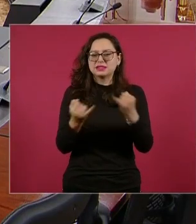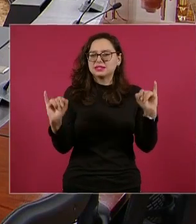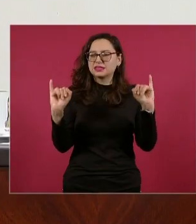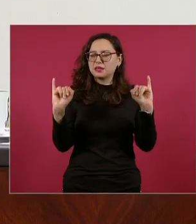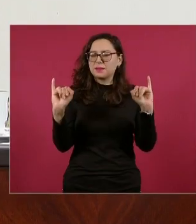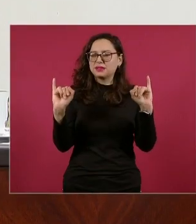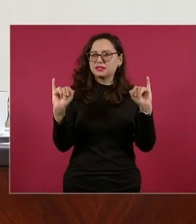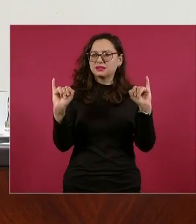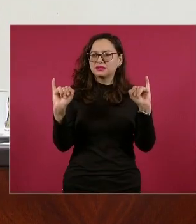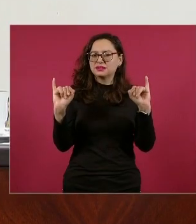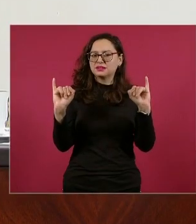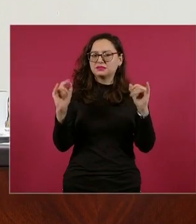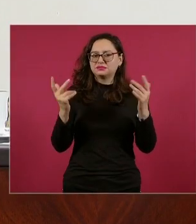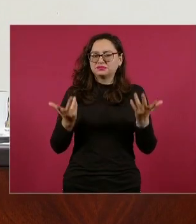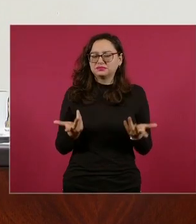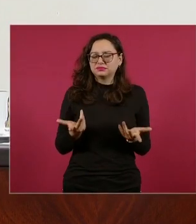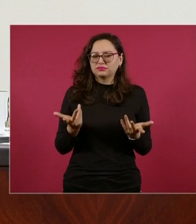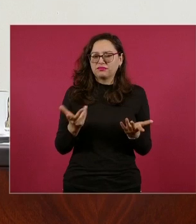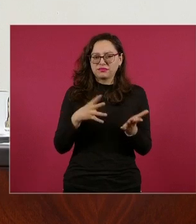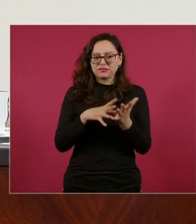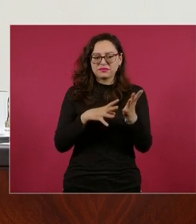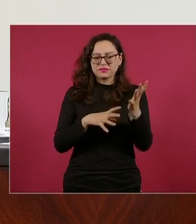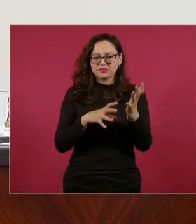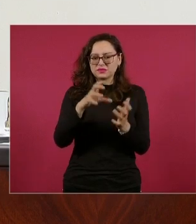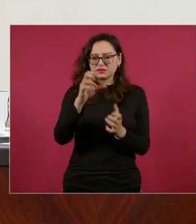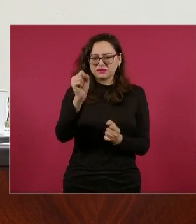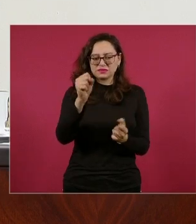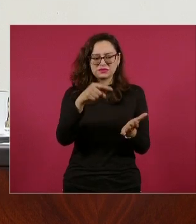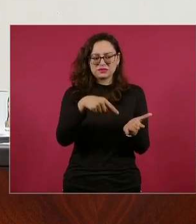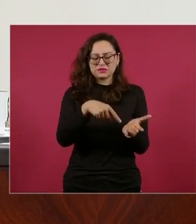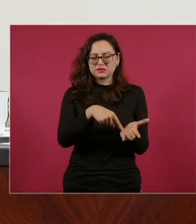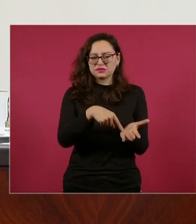y de conformidad con la Constitución,